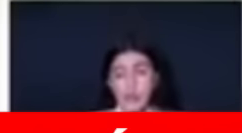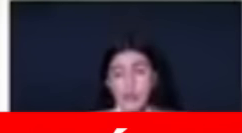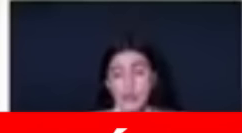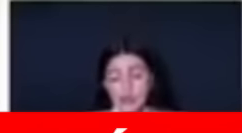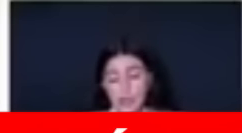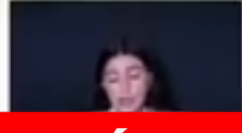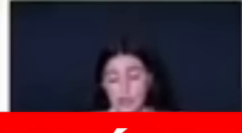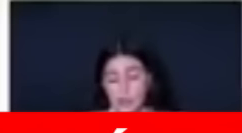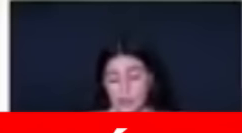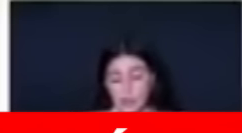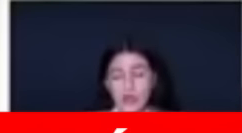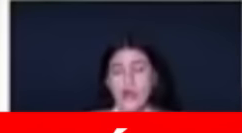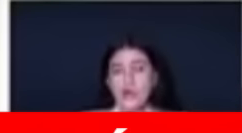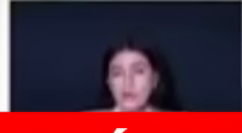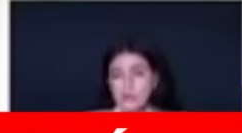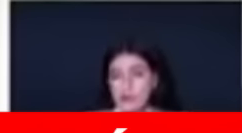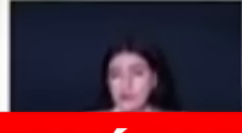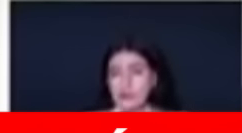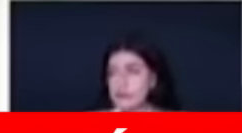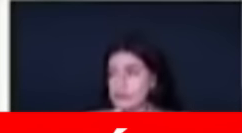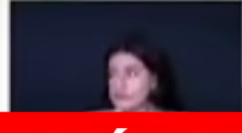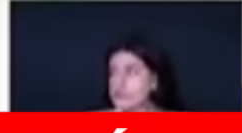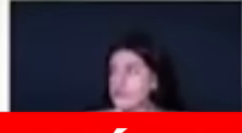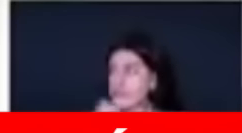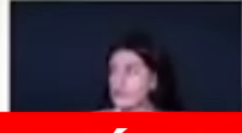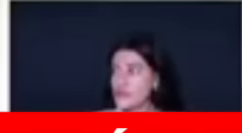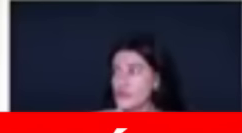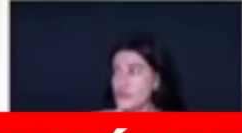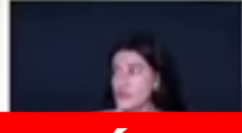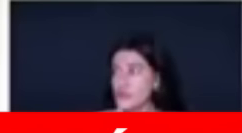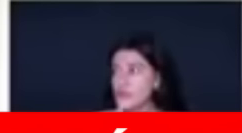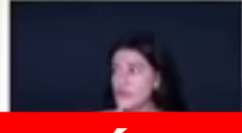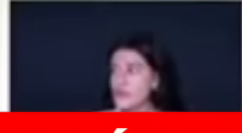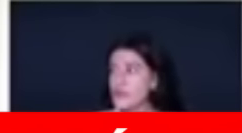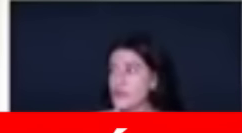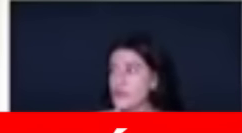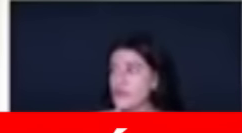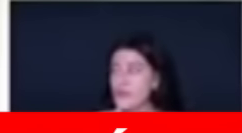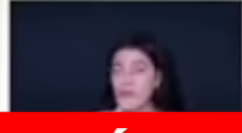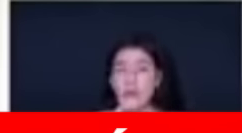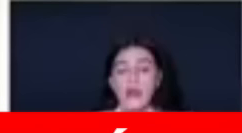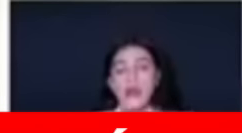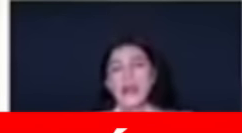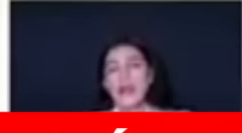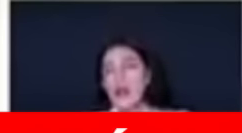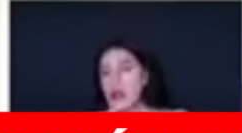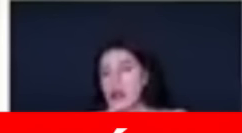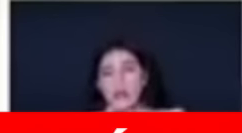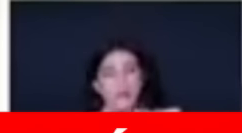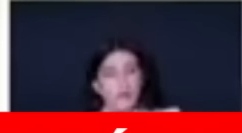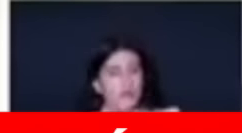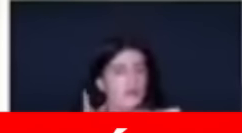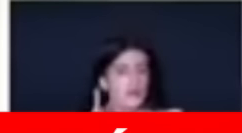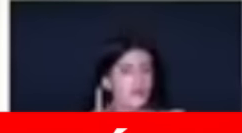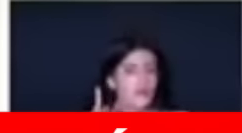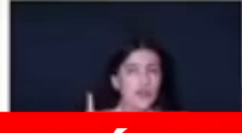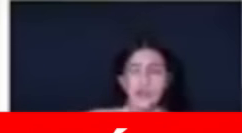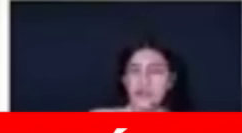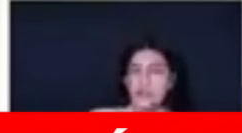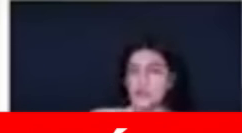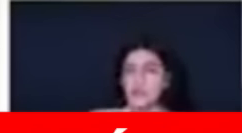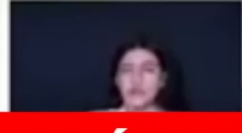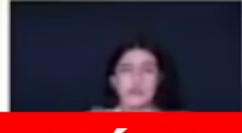todas formas fluían, fuera o no morenista o panista o de algún otro